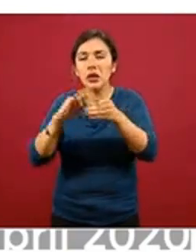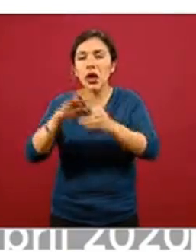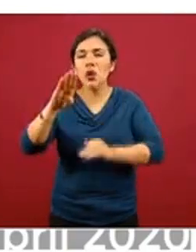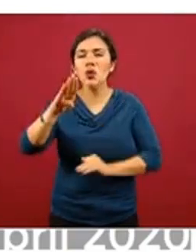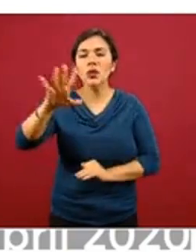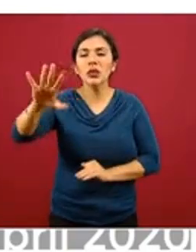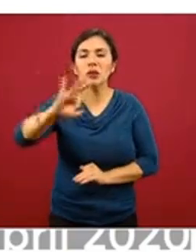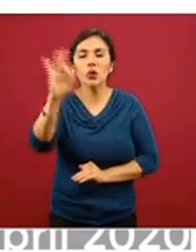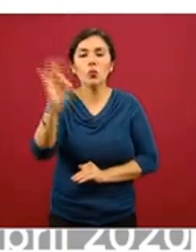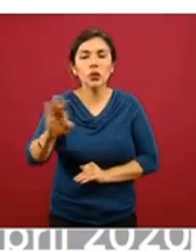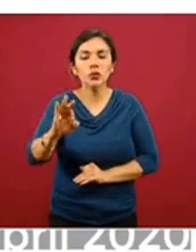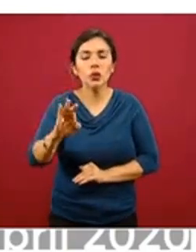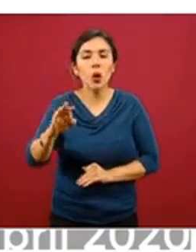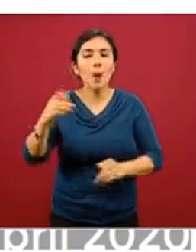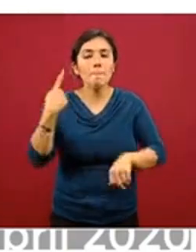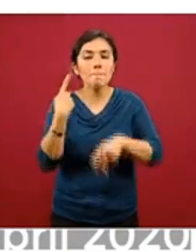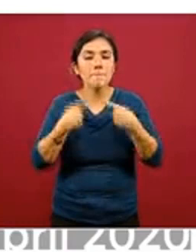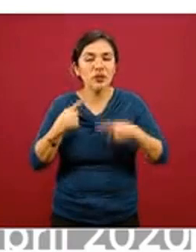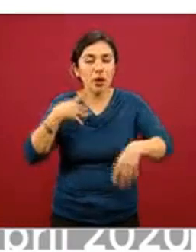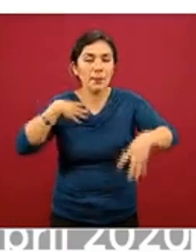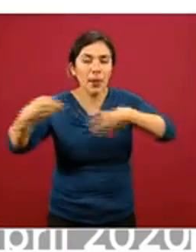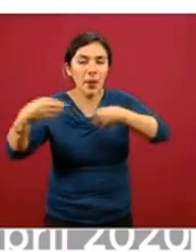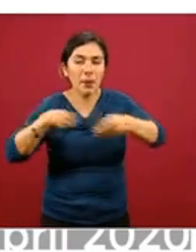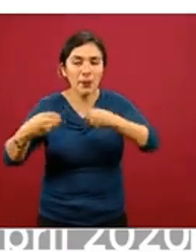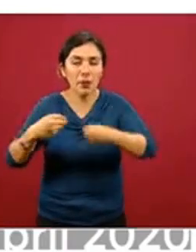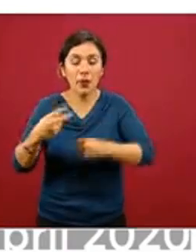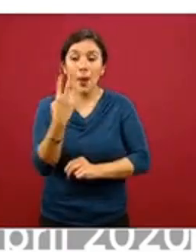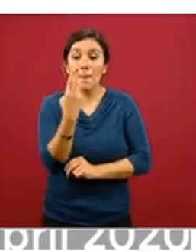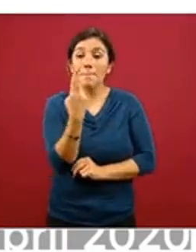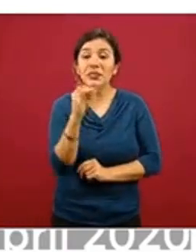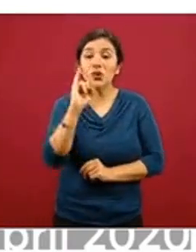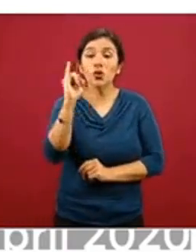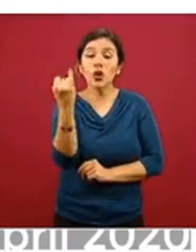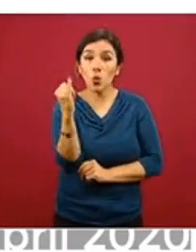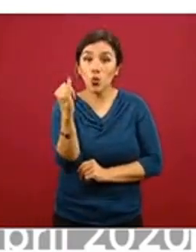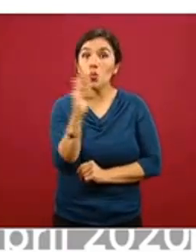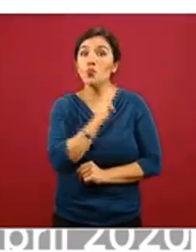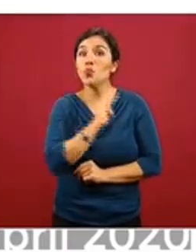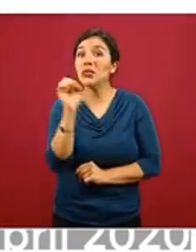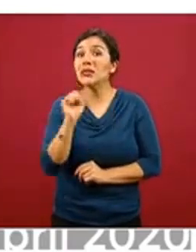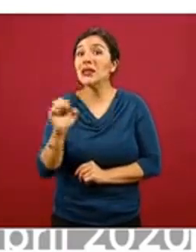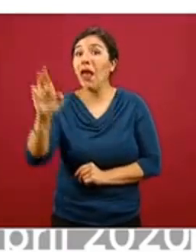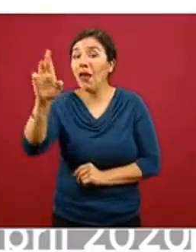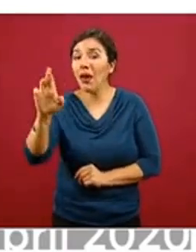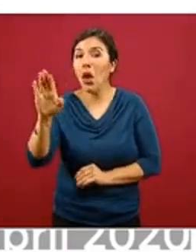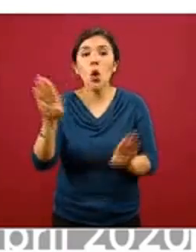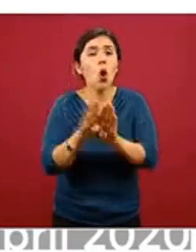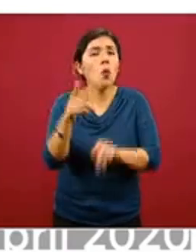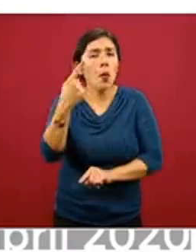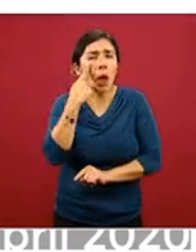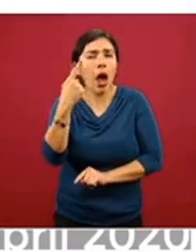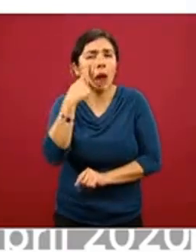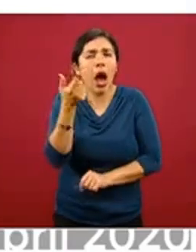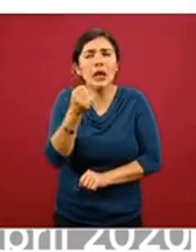del 95% de los casos esperados el 25 de junio y, como suele pasar en todas las epidemias, con